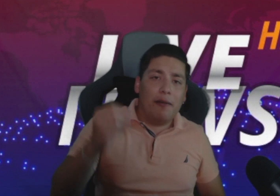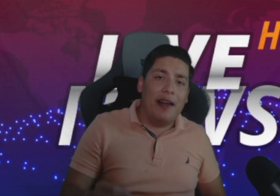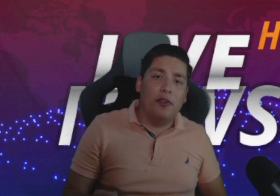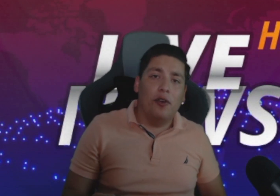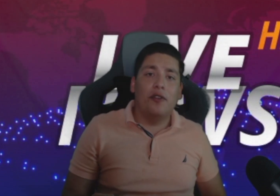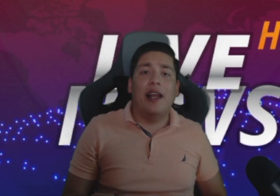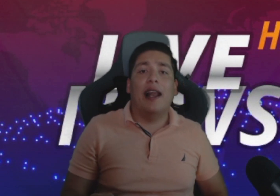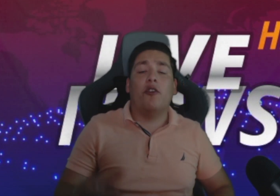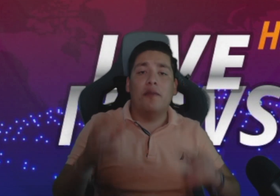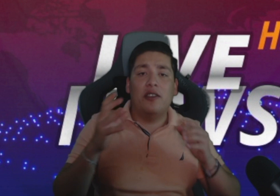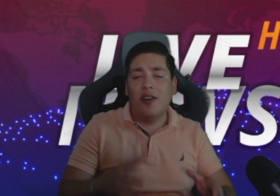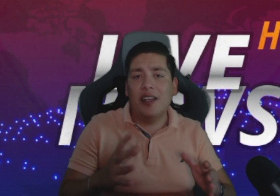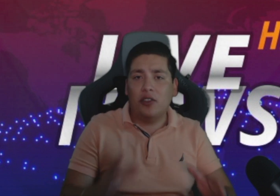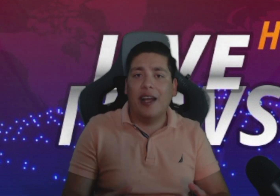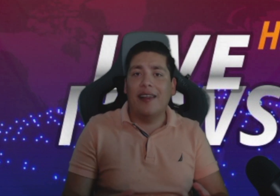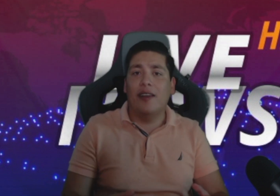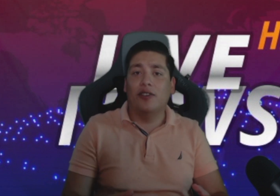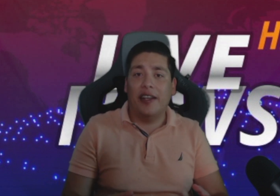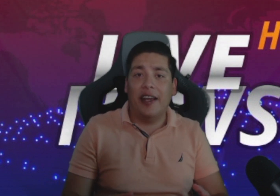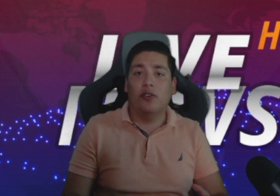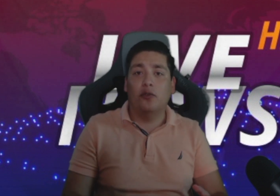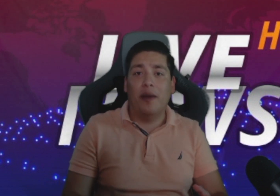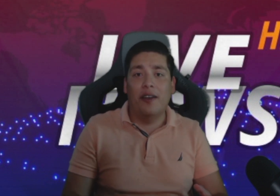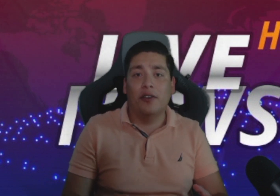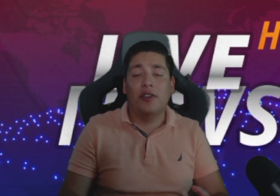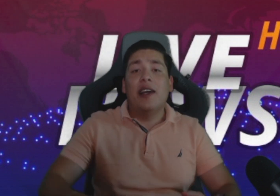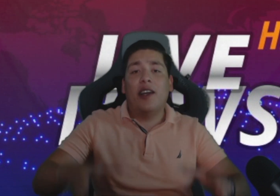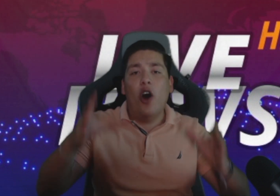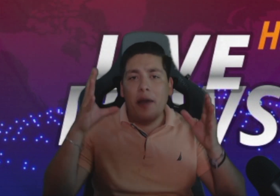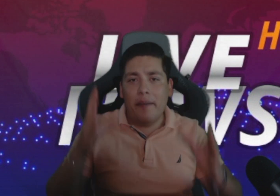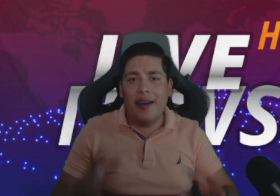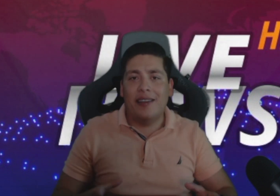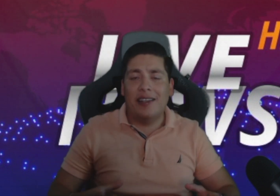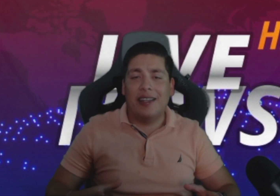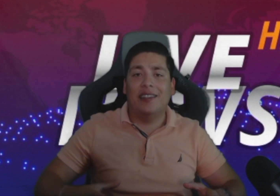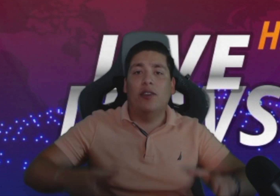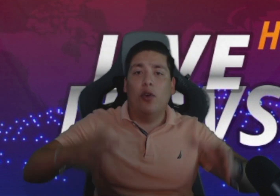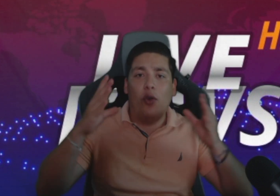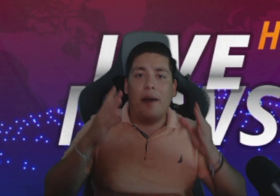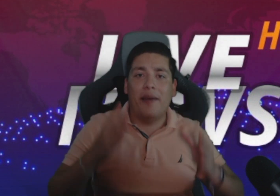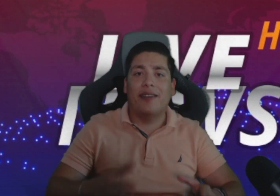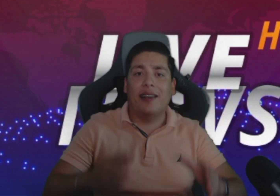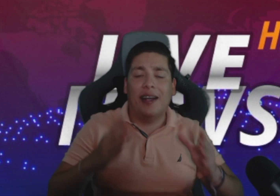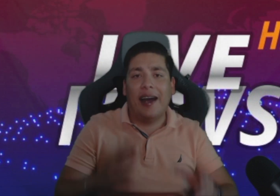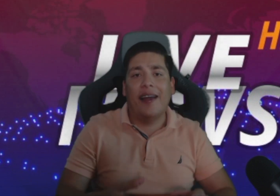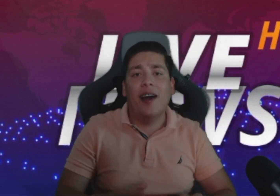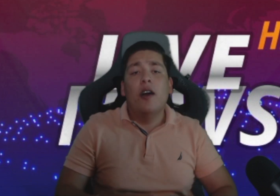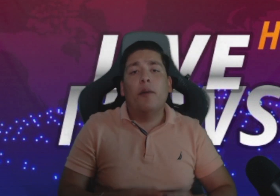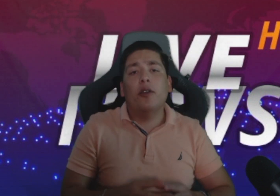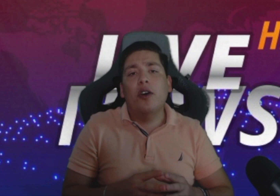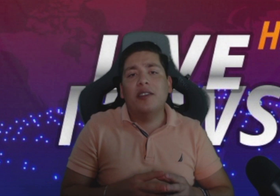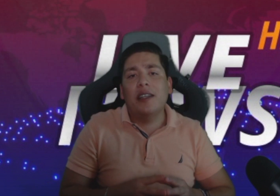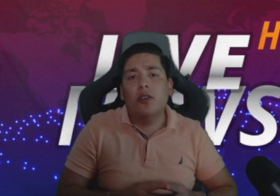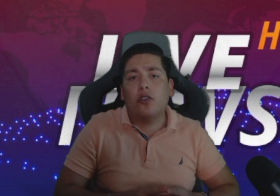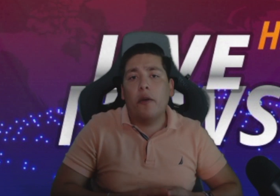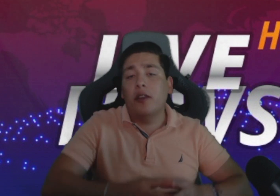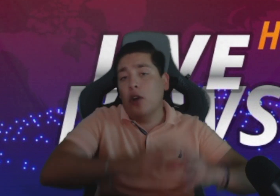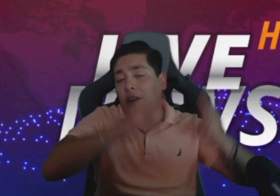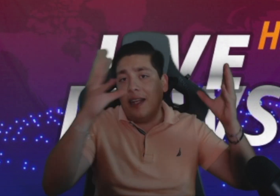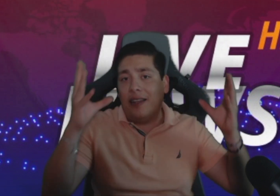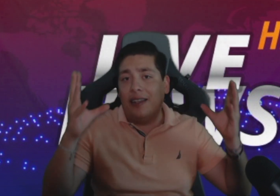Estamos hablando de la Comisión Nacional de los Derechos Humanos, que obviamente está siendo duramente atacada por todos